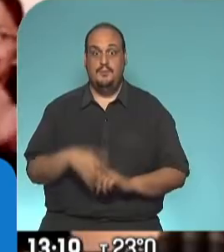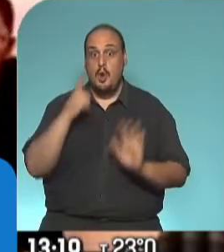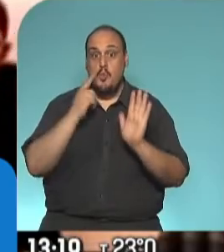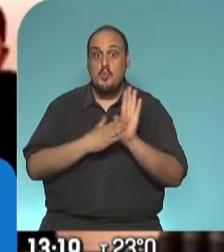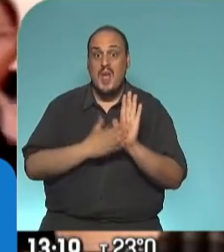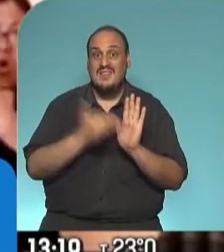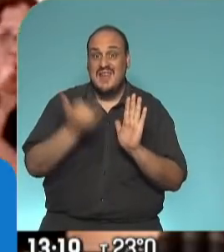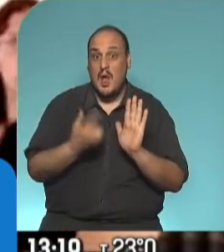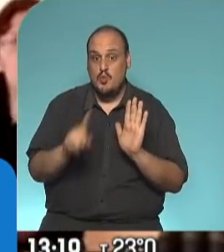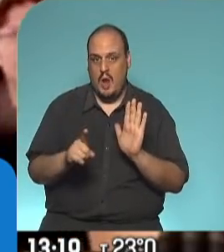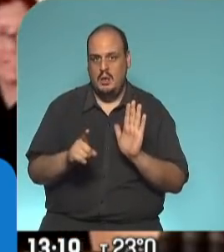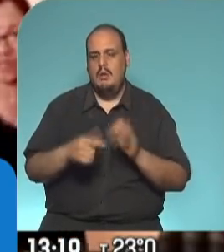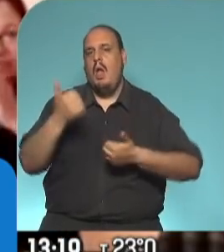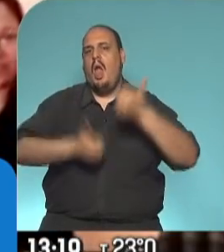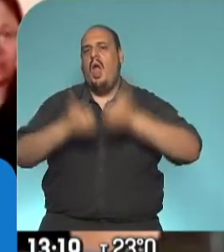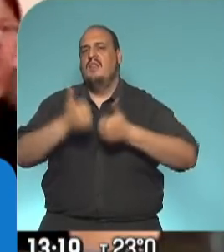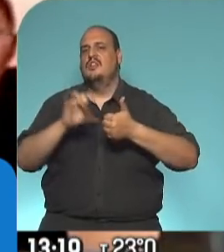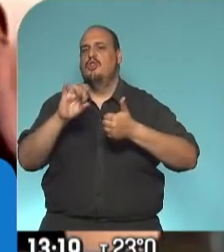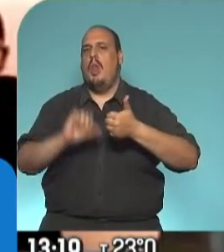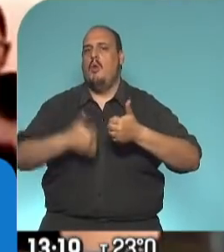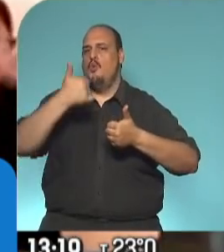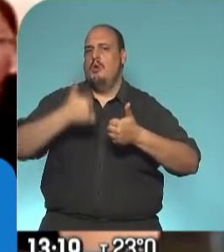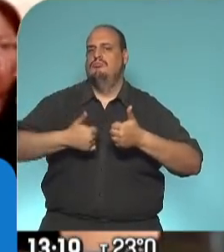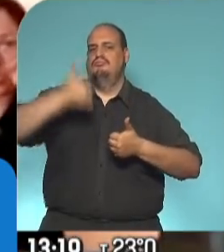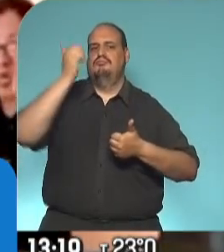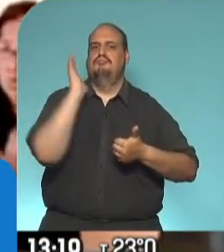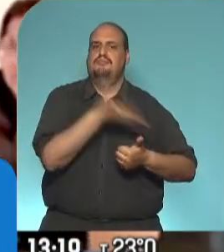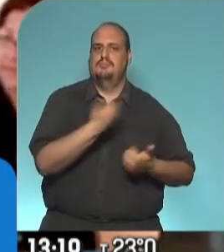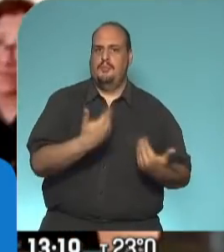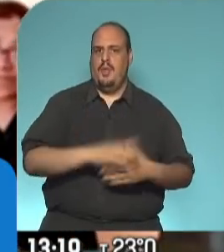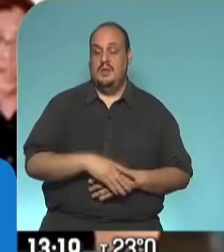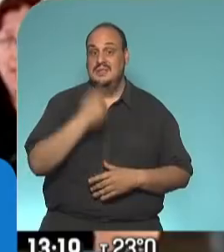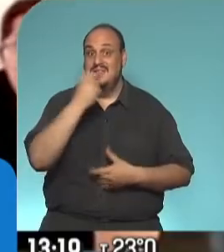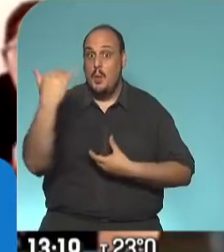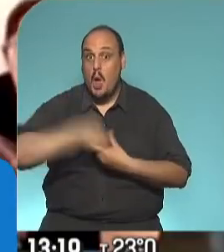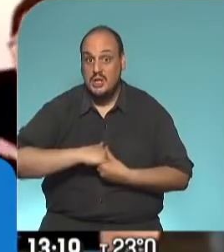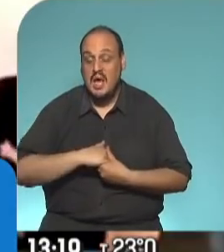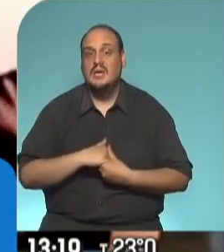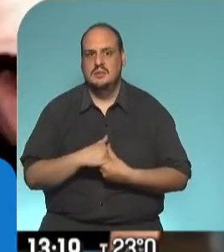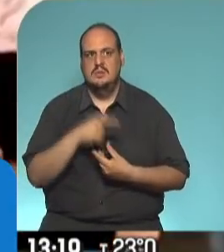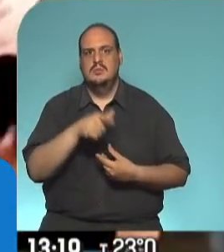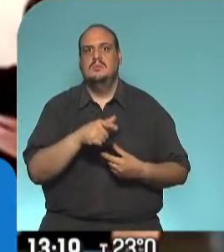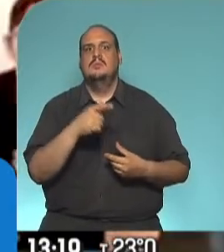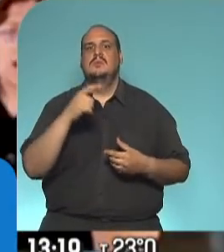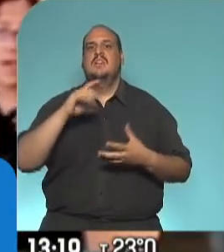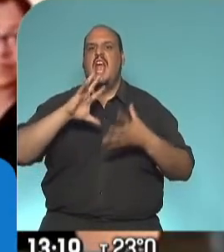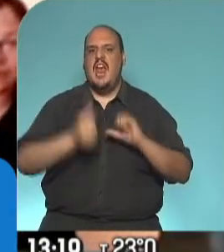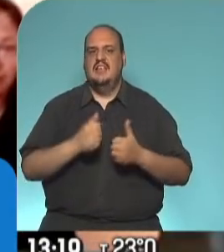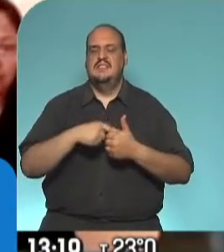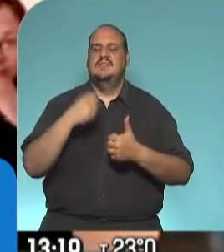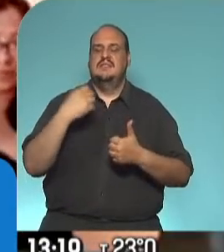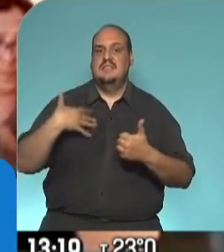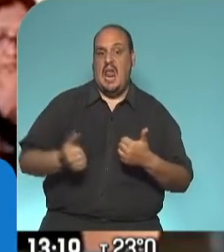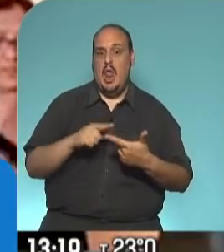hay un candidato con posibilidades de detenerlos. Con tu voto podemos detenerlos y combatir la triple crisis de salud, desempleo